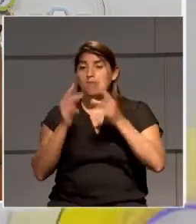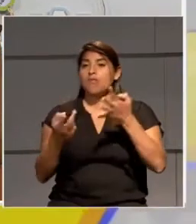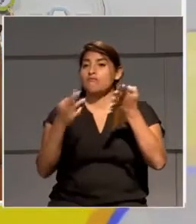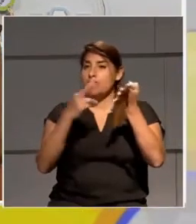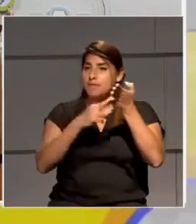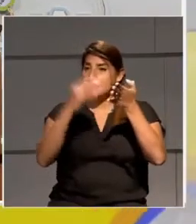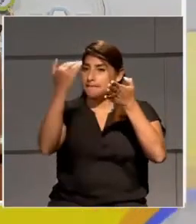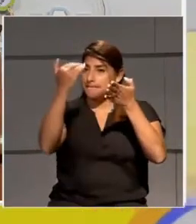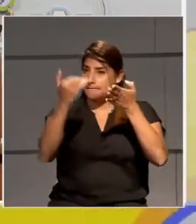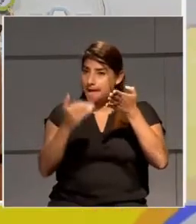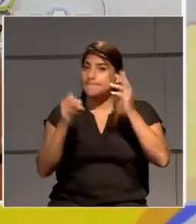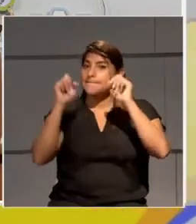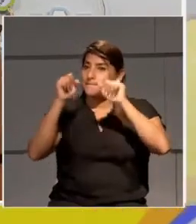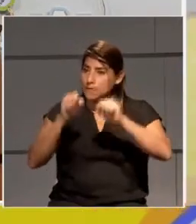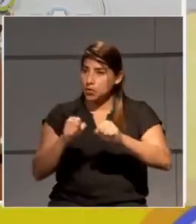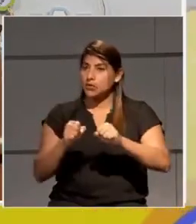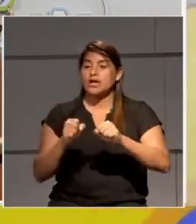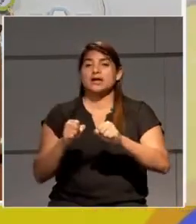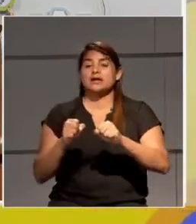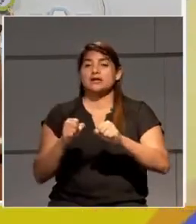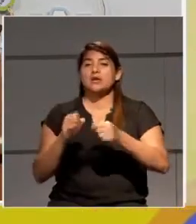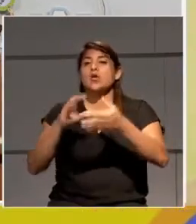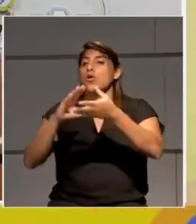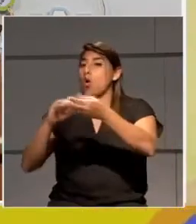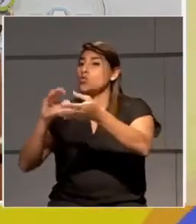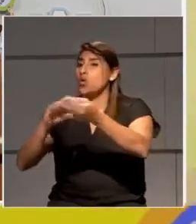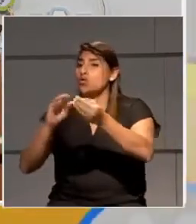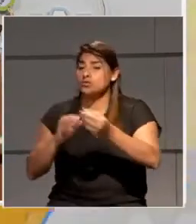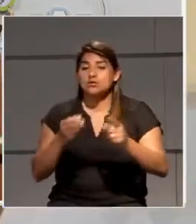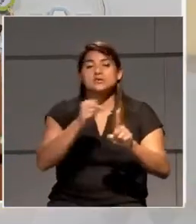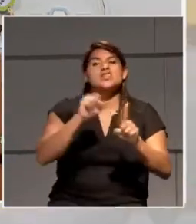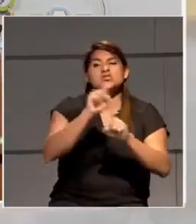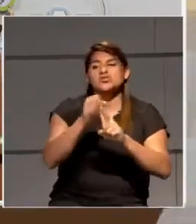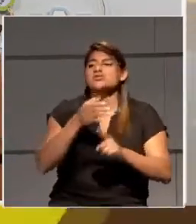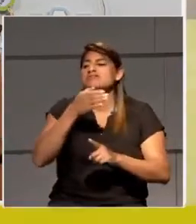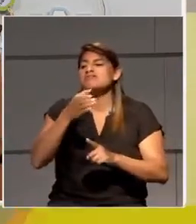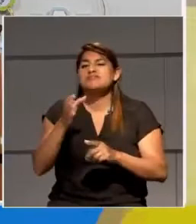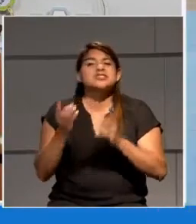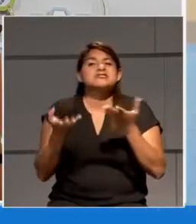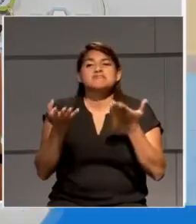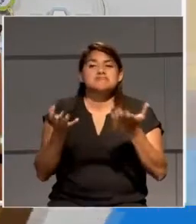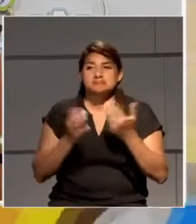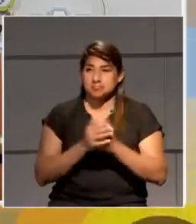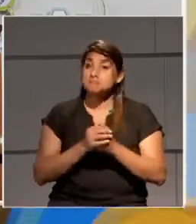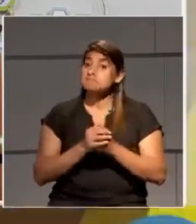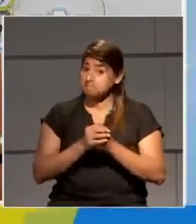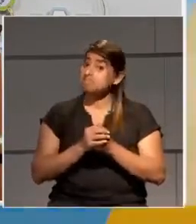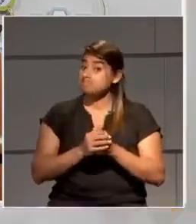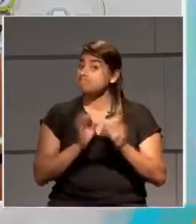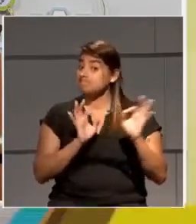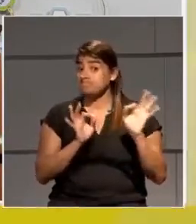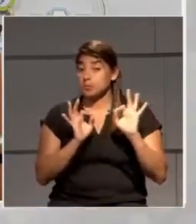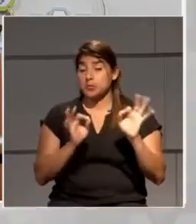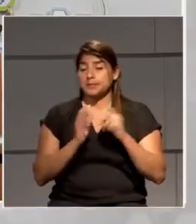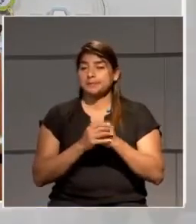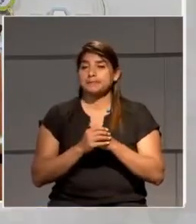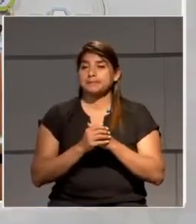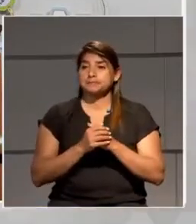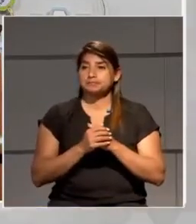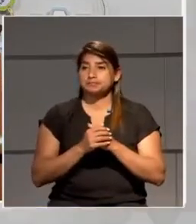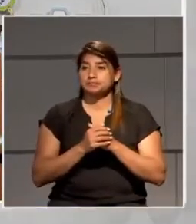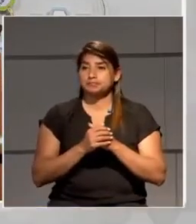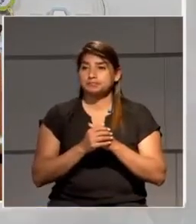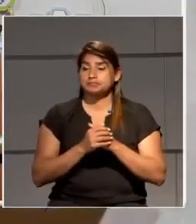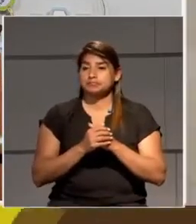repasarlas un poquito y poder ir, y ustedes nos van contando de qué son estas recomendaciones. Perfecto. Vamos a verlas.